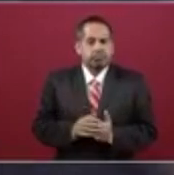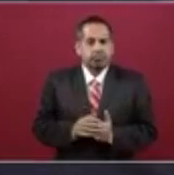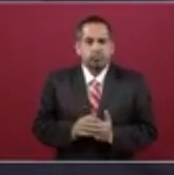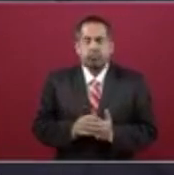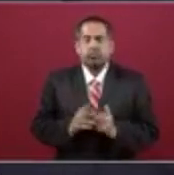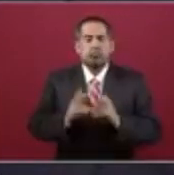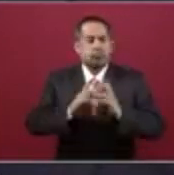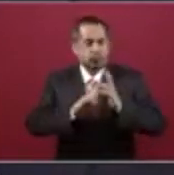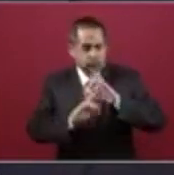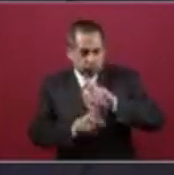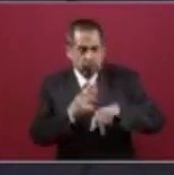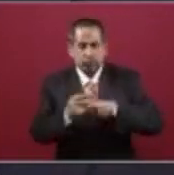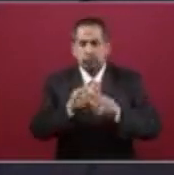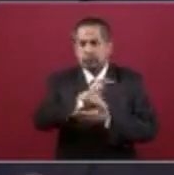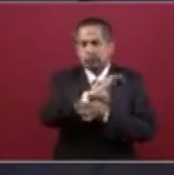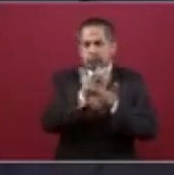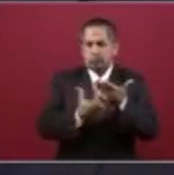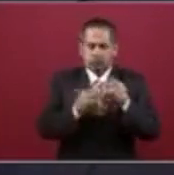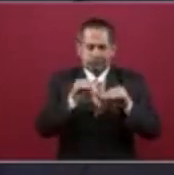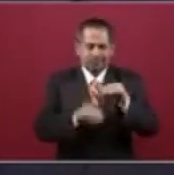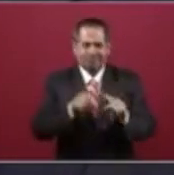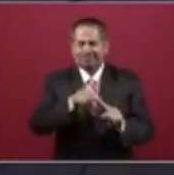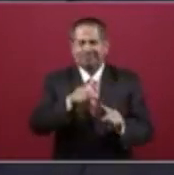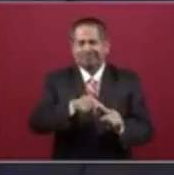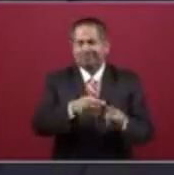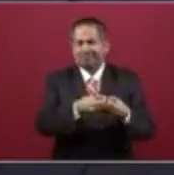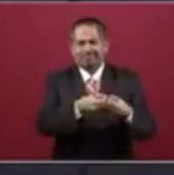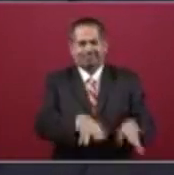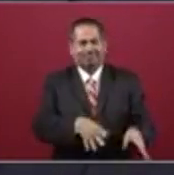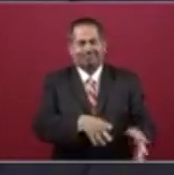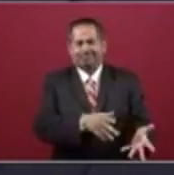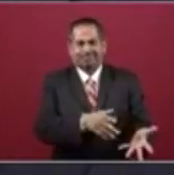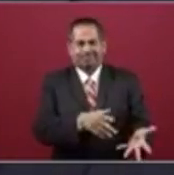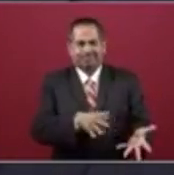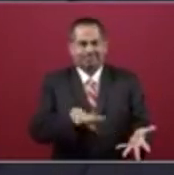rehacer esos contratos que son dañinos,